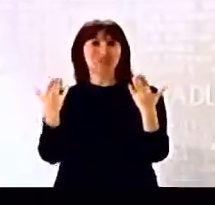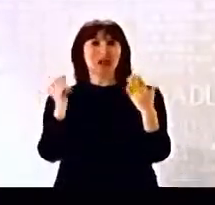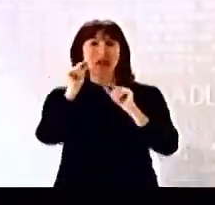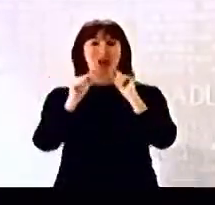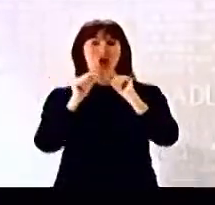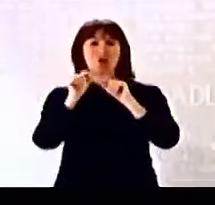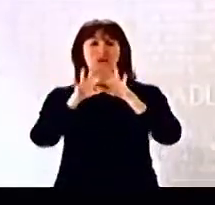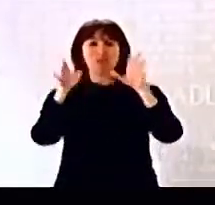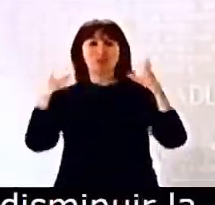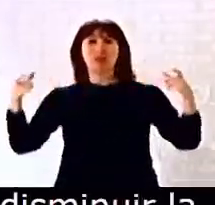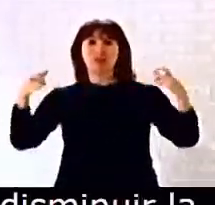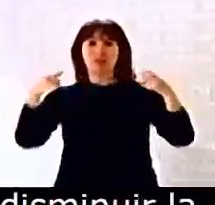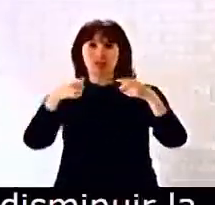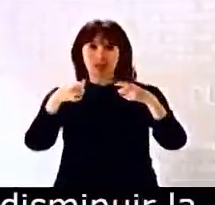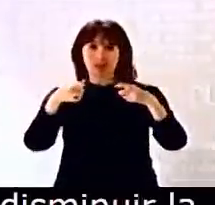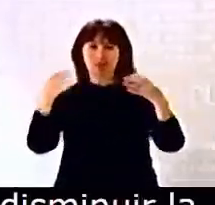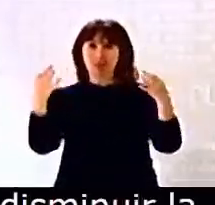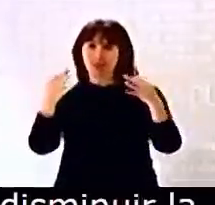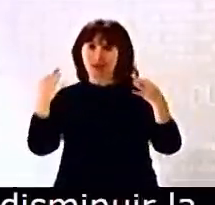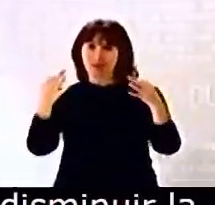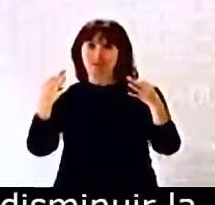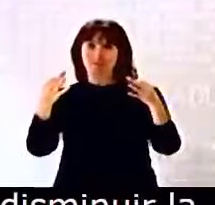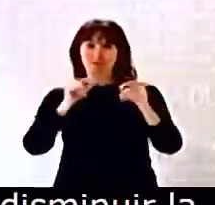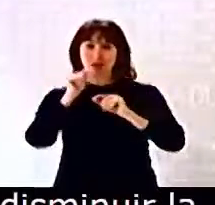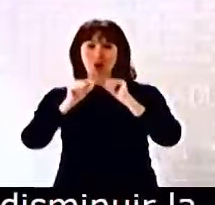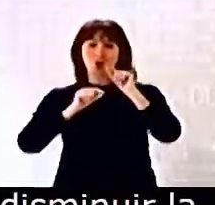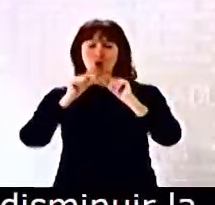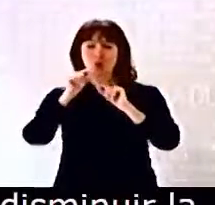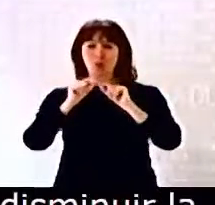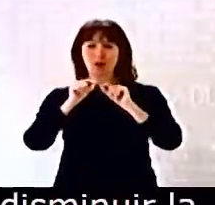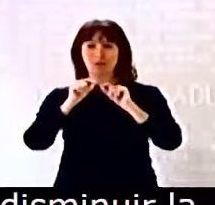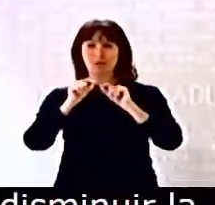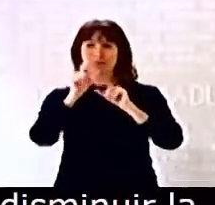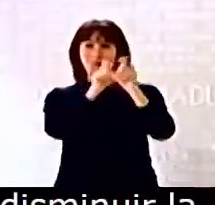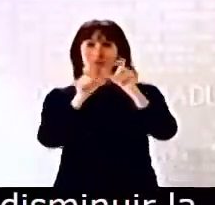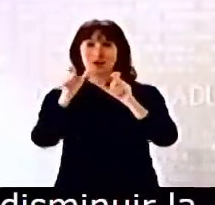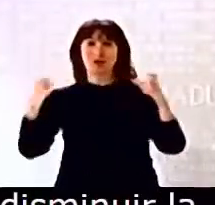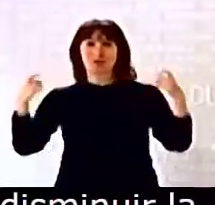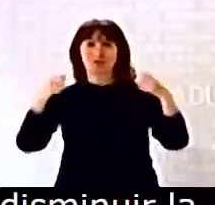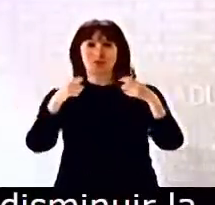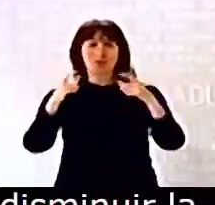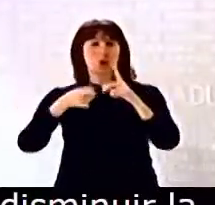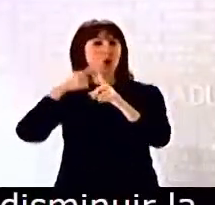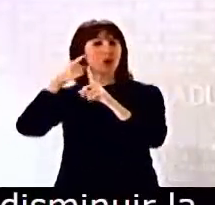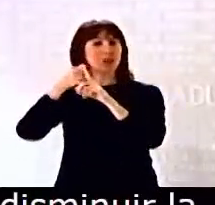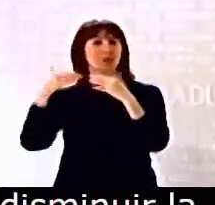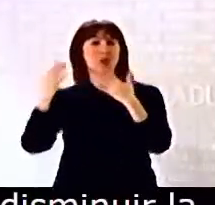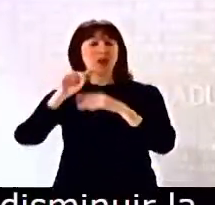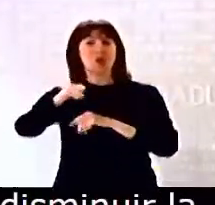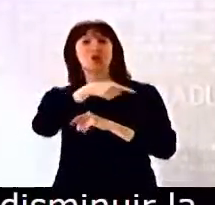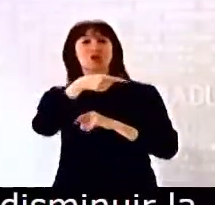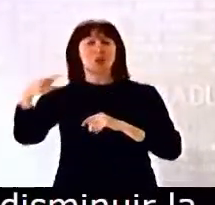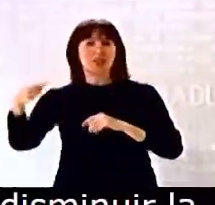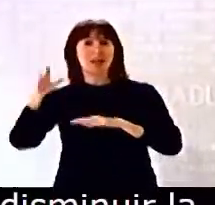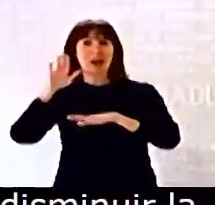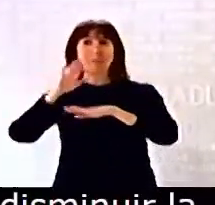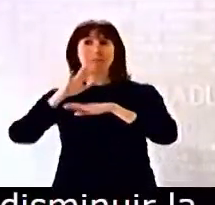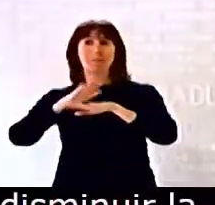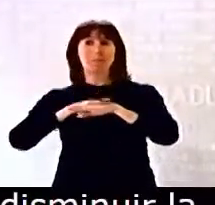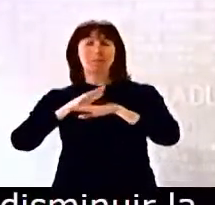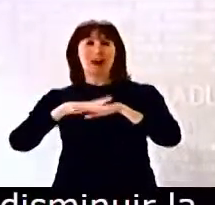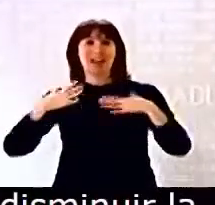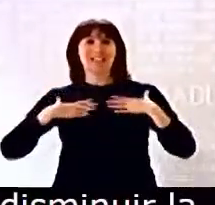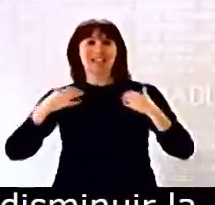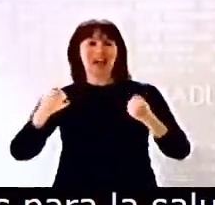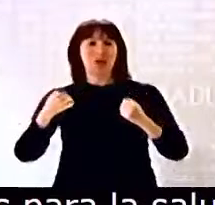antes. Disminuir la incidencia cuanto antes para disminuir las consecuencias para la salud y